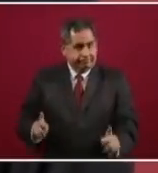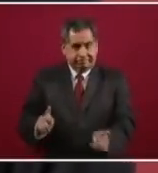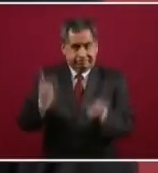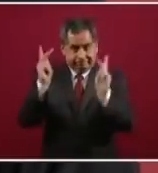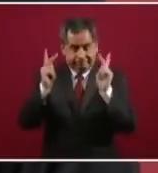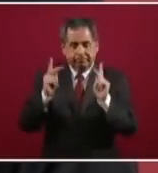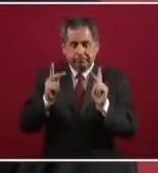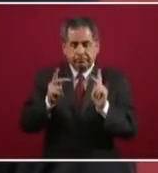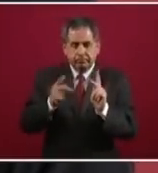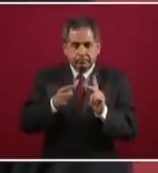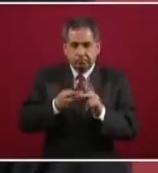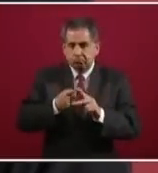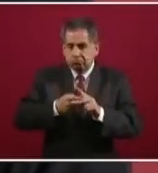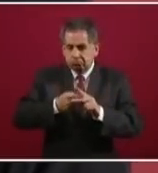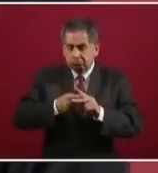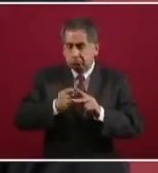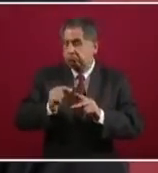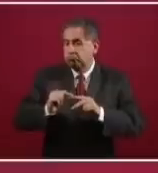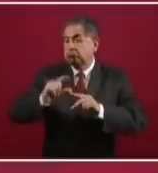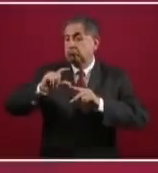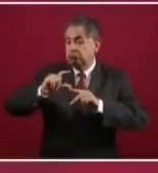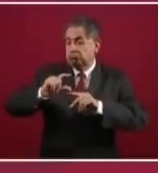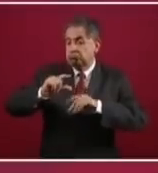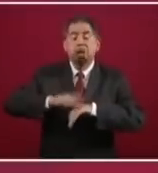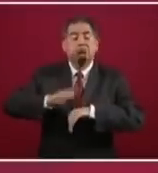y hubo un aumento